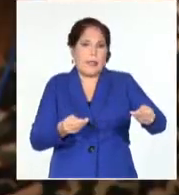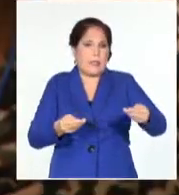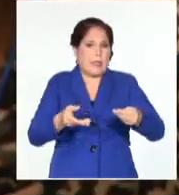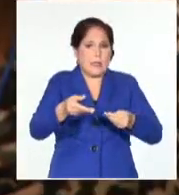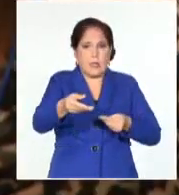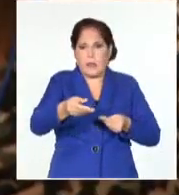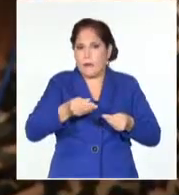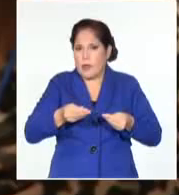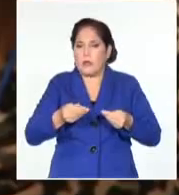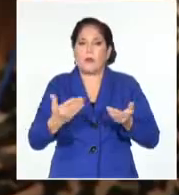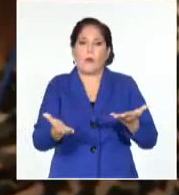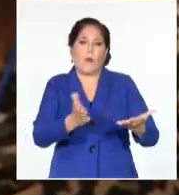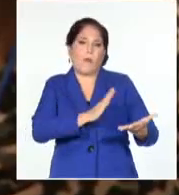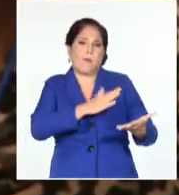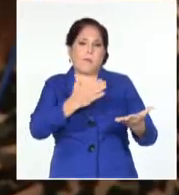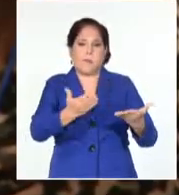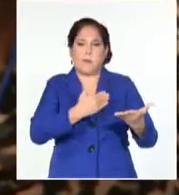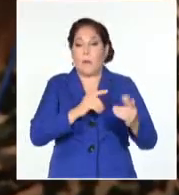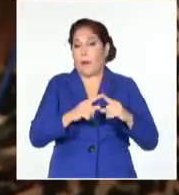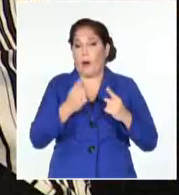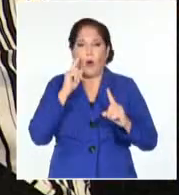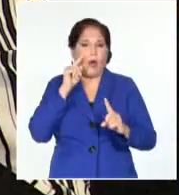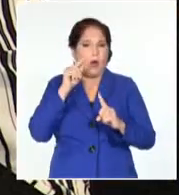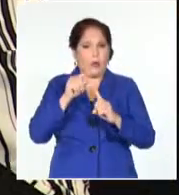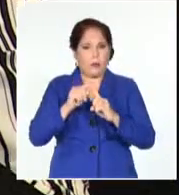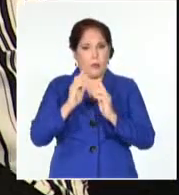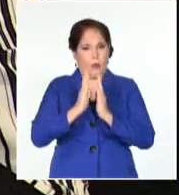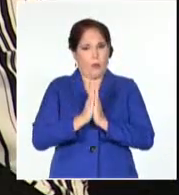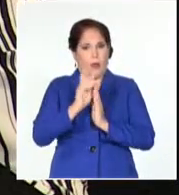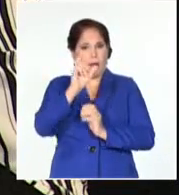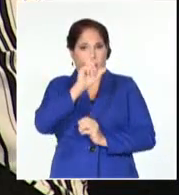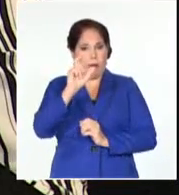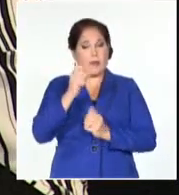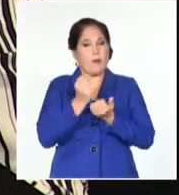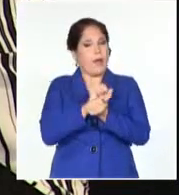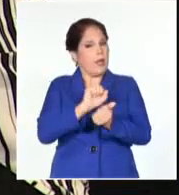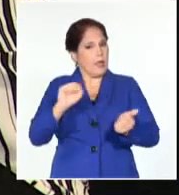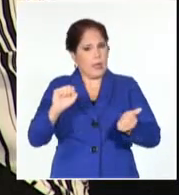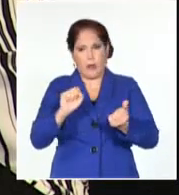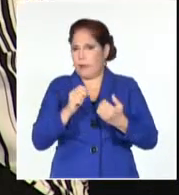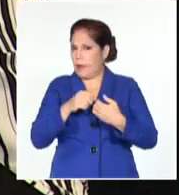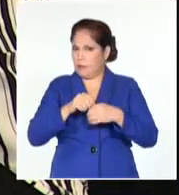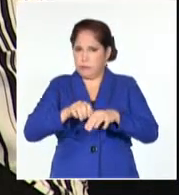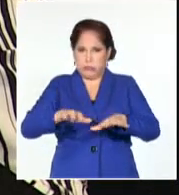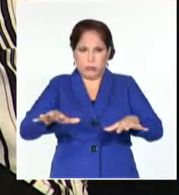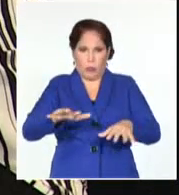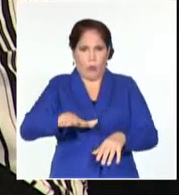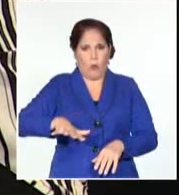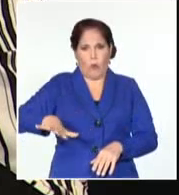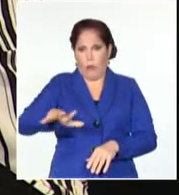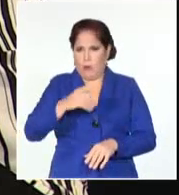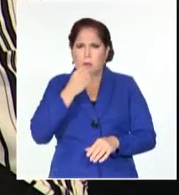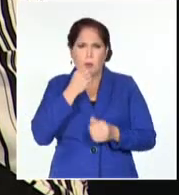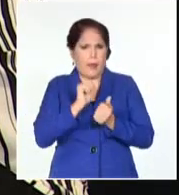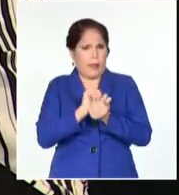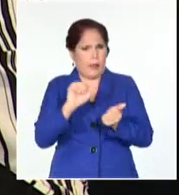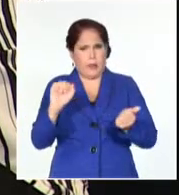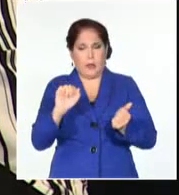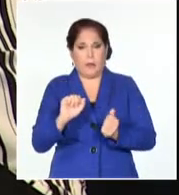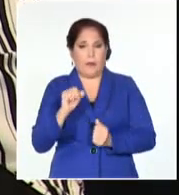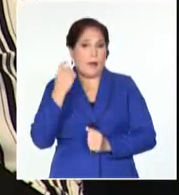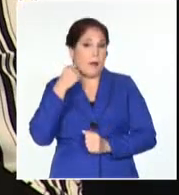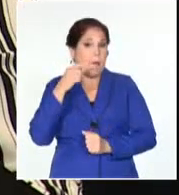materiales para la misión de la Iglesia como una expresión más de la libertad religiosa que se vive en Cuba. Desde la década del